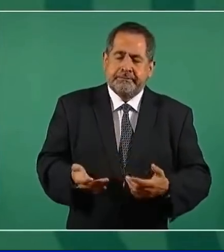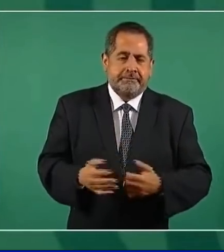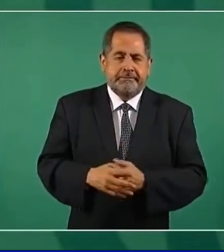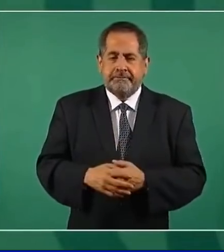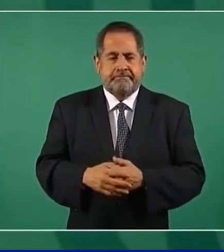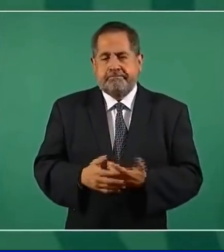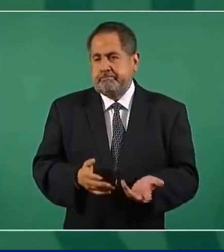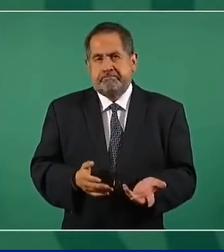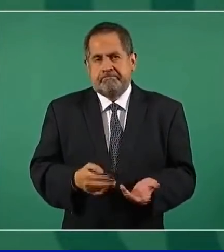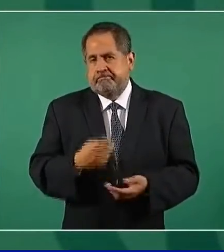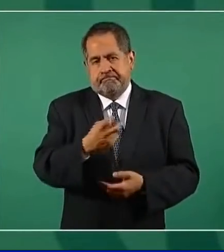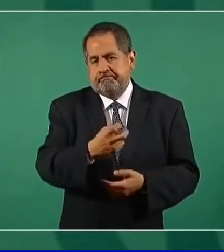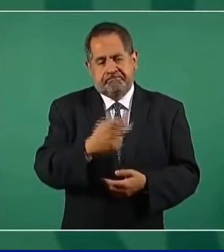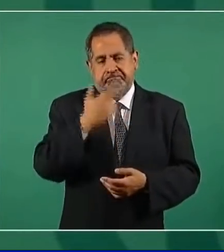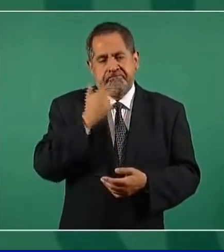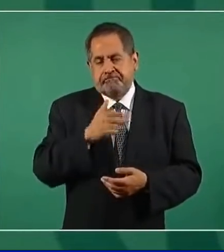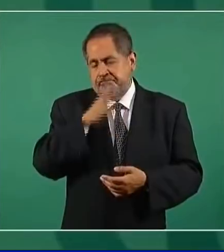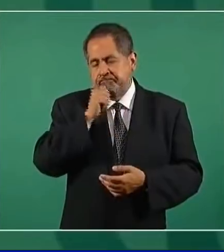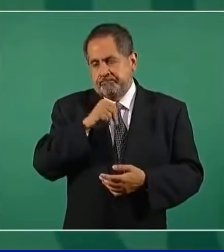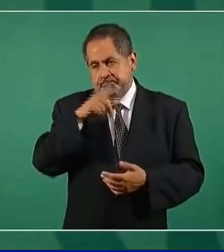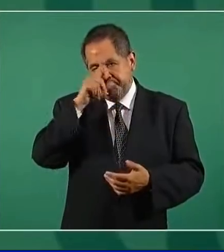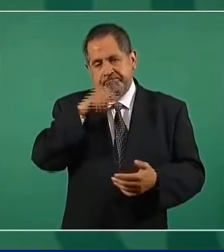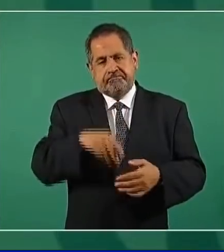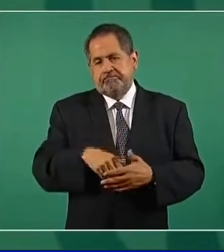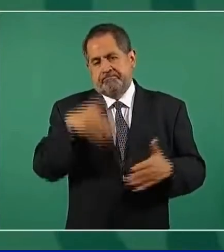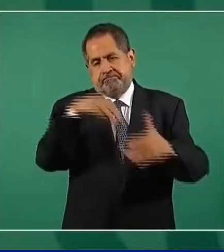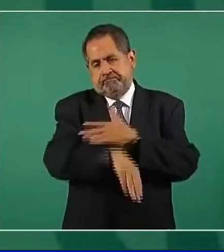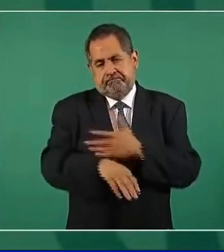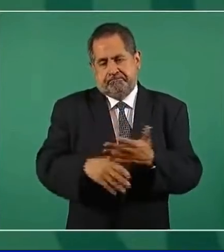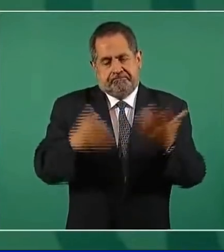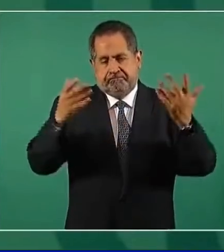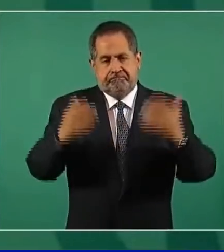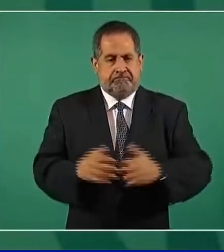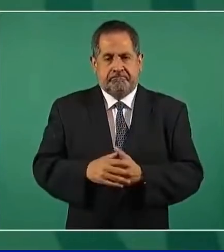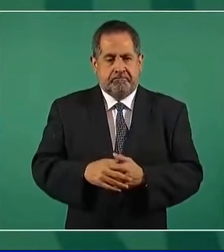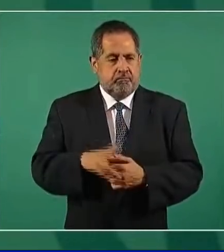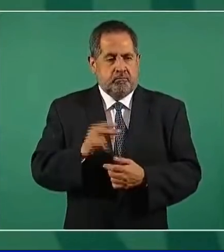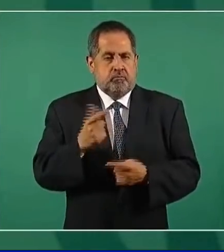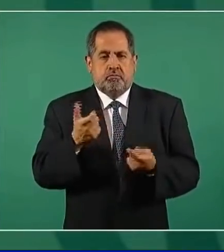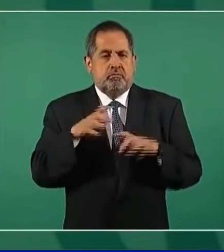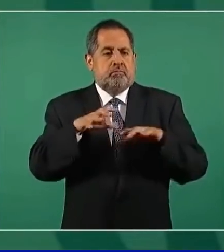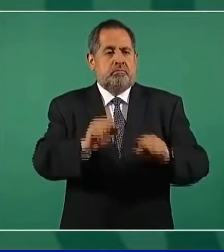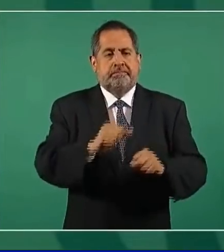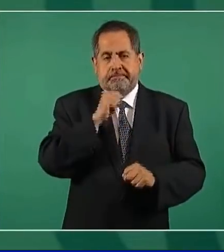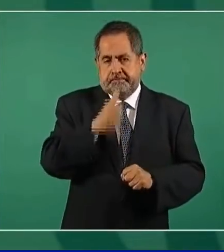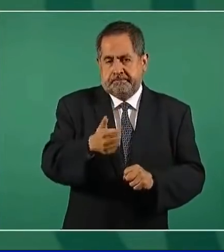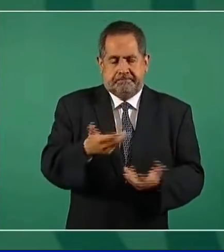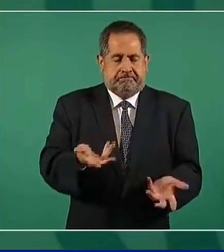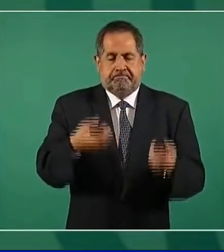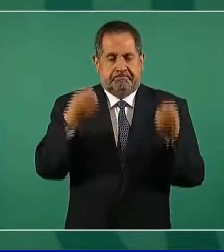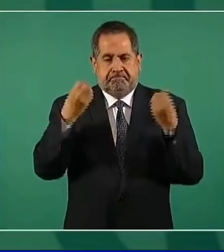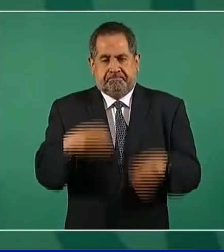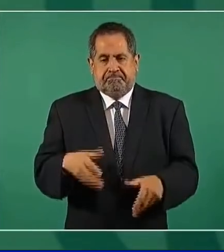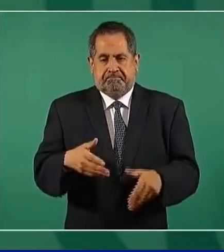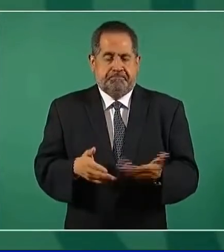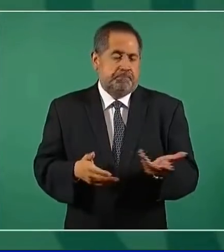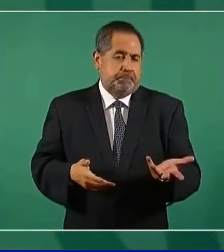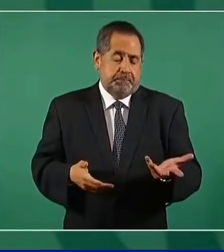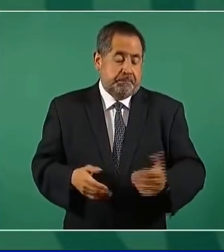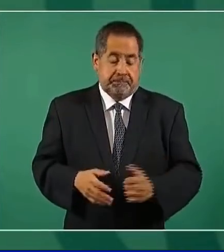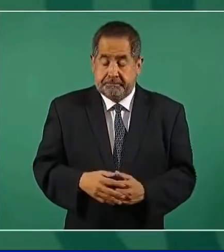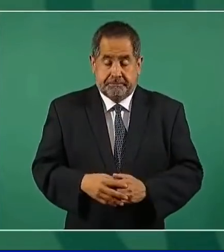No, pues así no se sale adelante. No va a alcanzar el dinero. No alcanza.